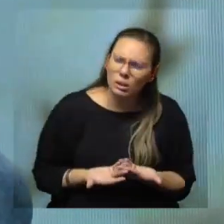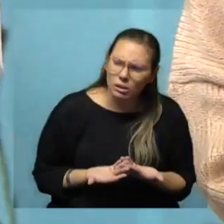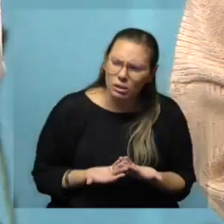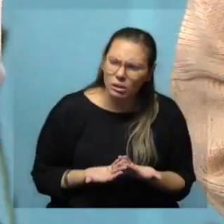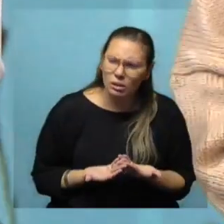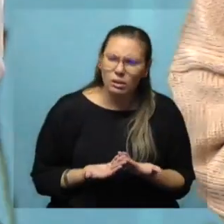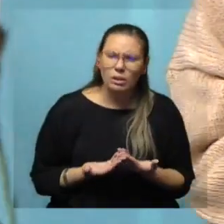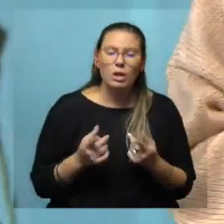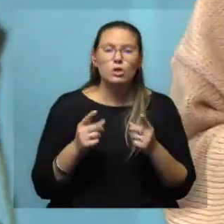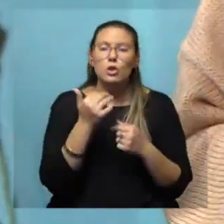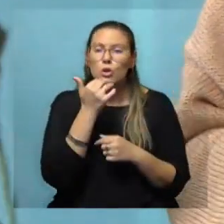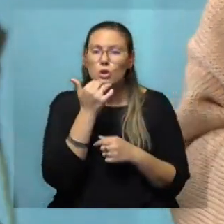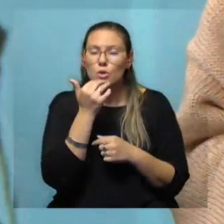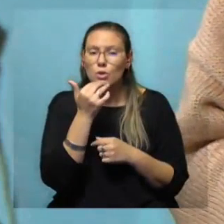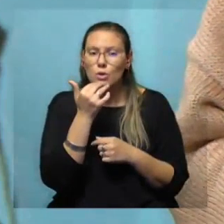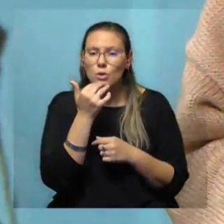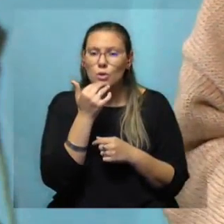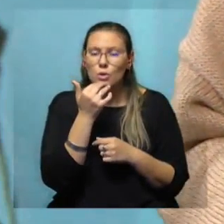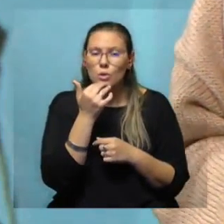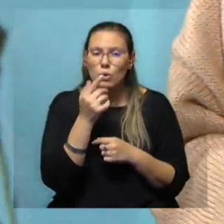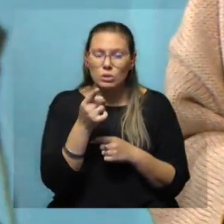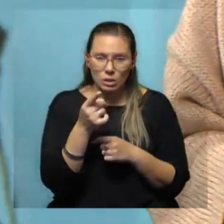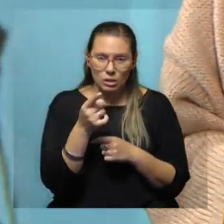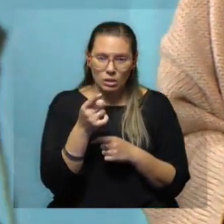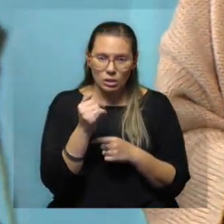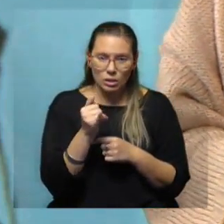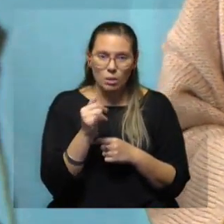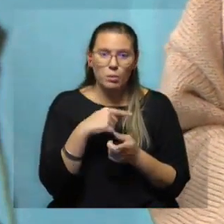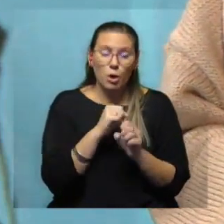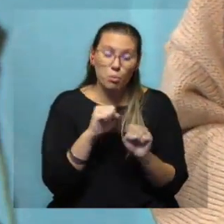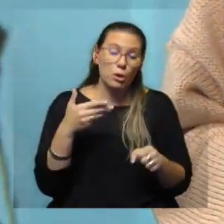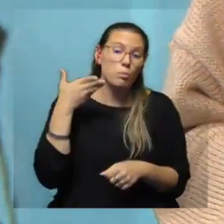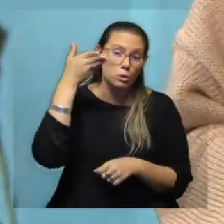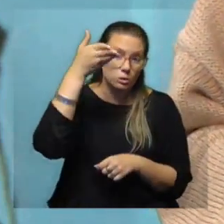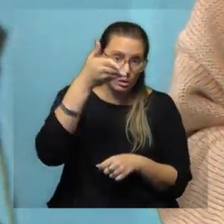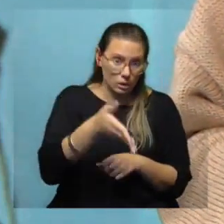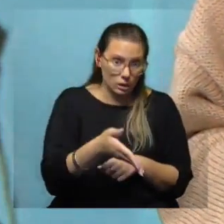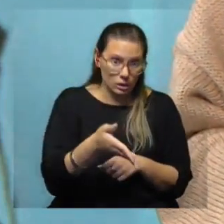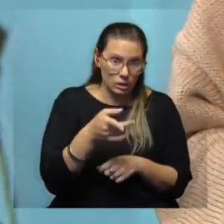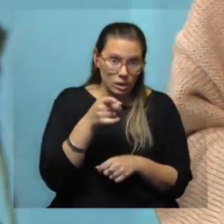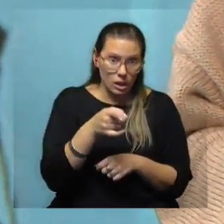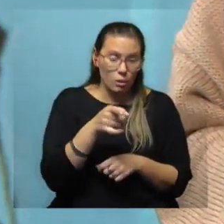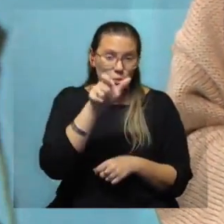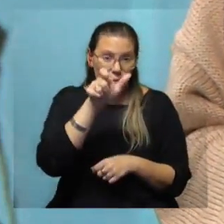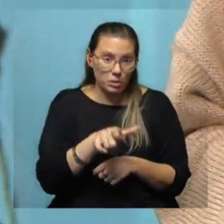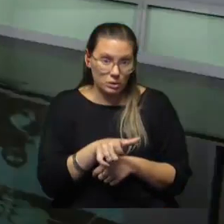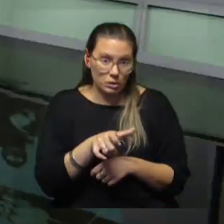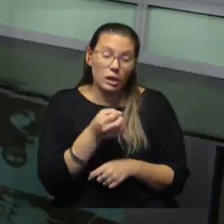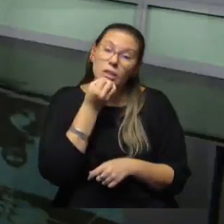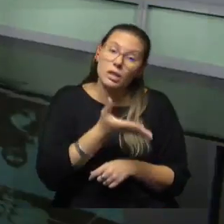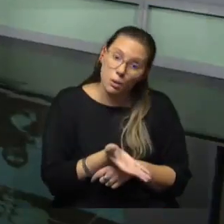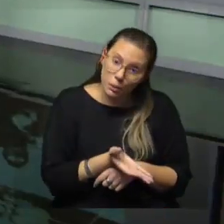yo te voy a decir una cosa, Avilán. Yo no sé si va a estar, pero nosotros podemos ir hasta donde hay alguien que estaría